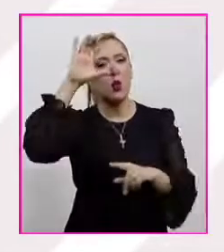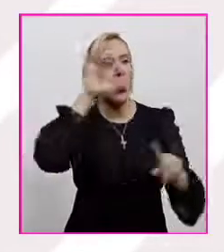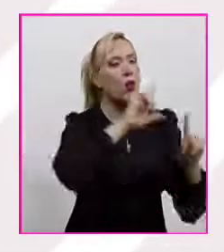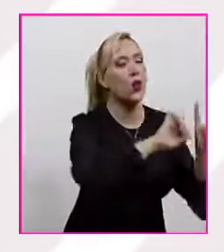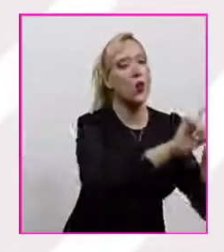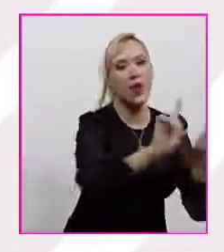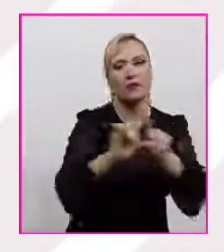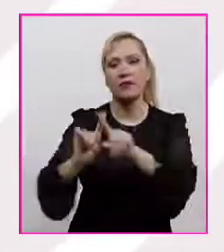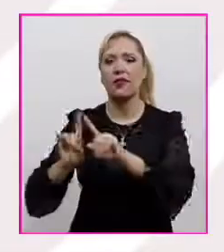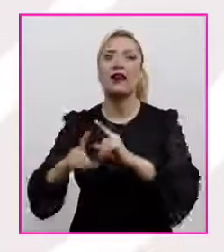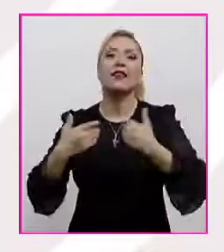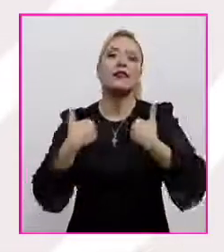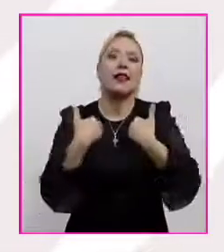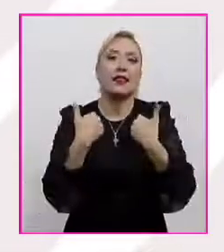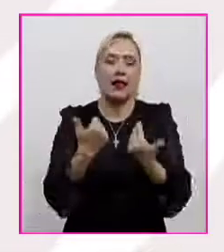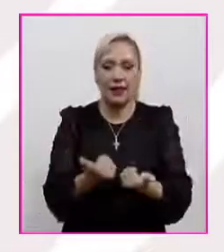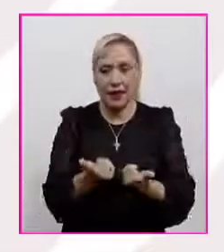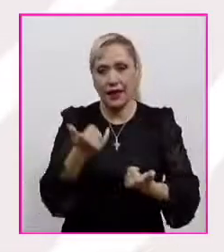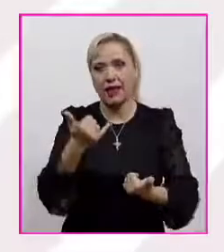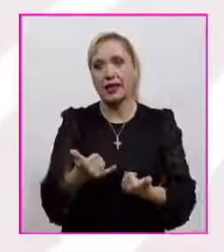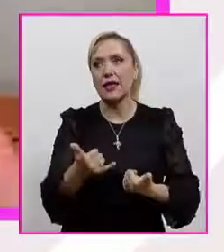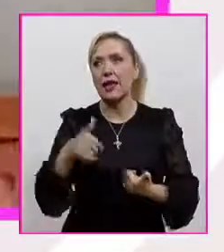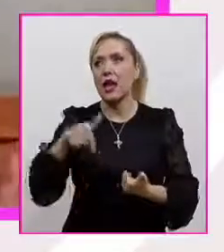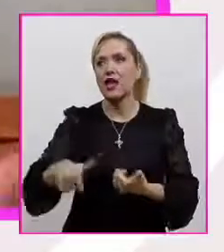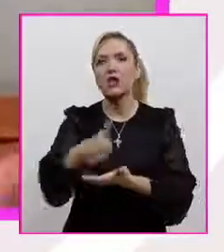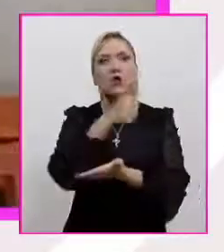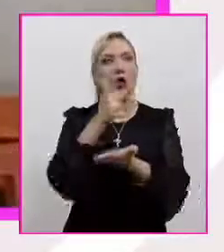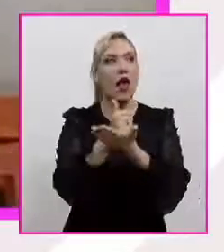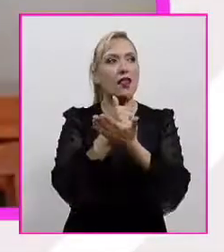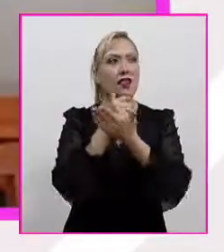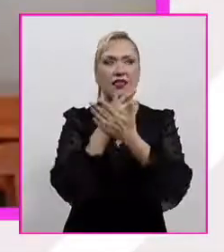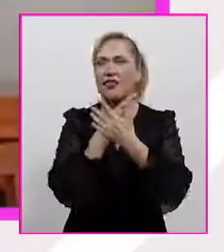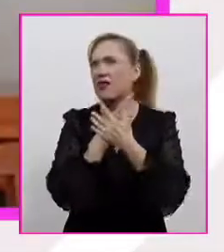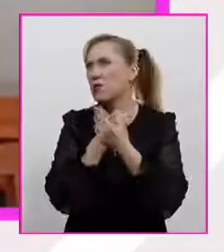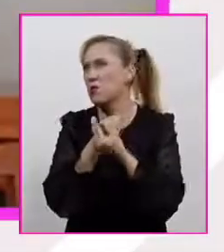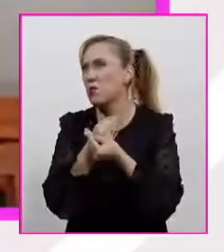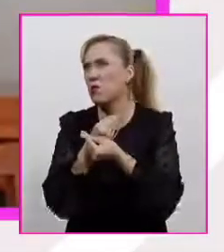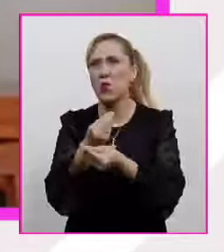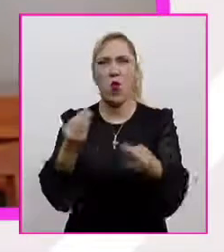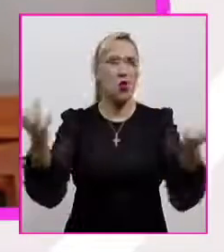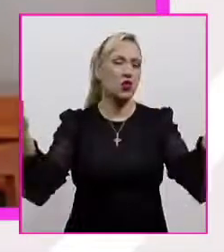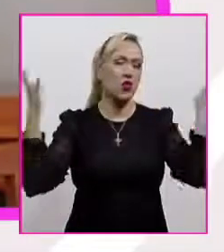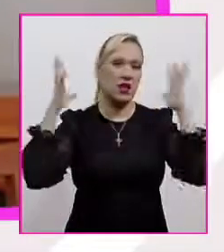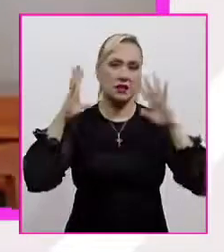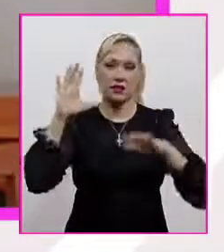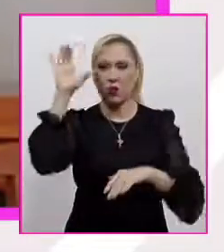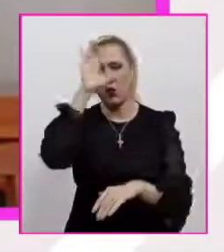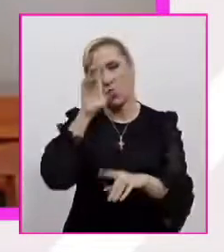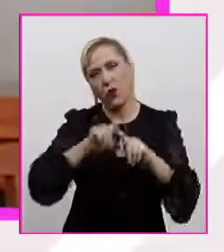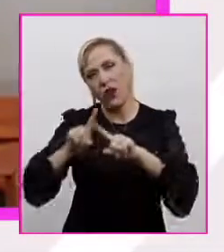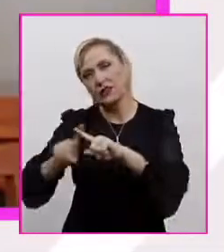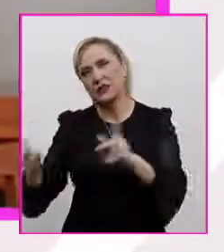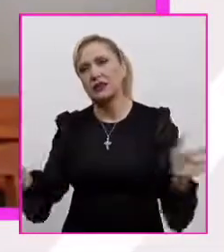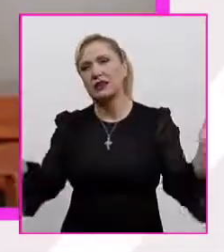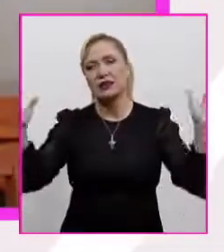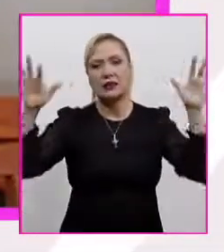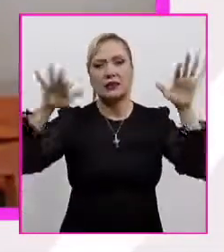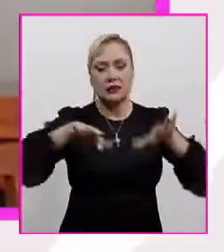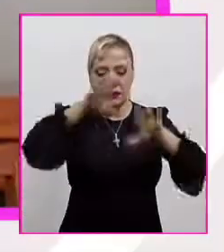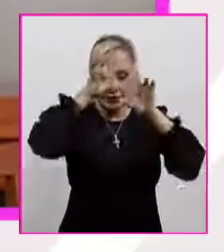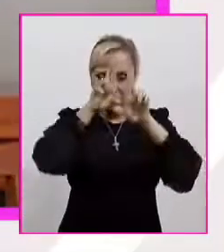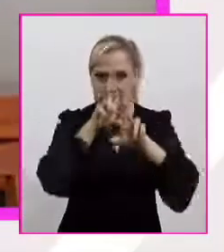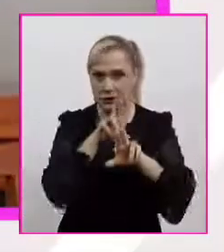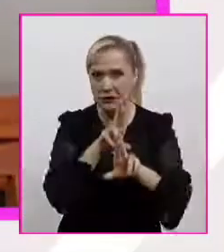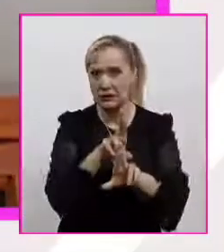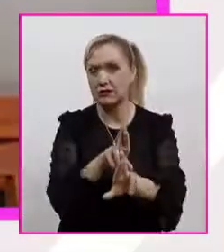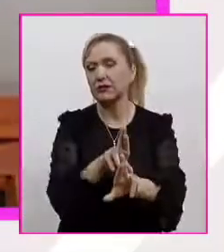entendernos y ser una ciudad intercultural. La Ciudad de México es una ciudad santuario que estaba,